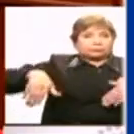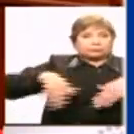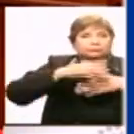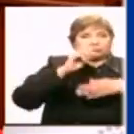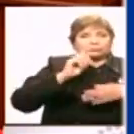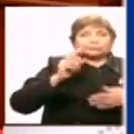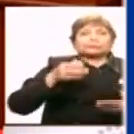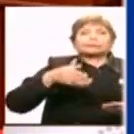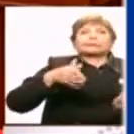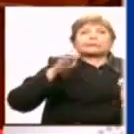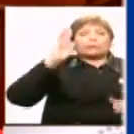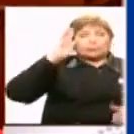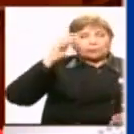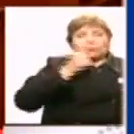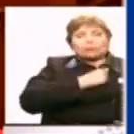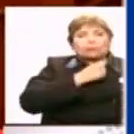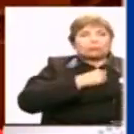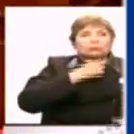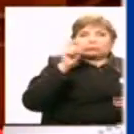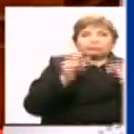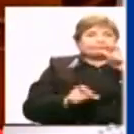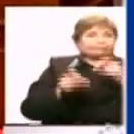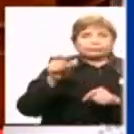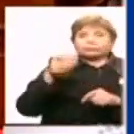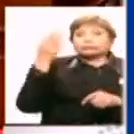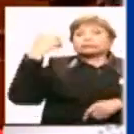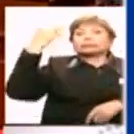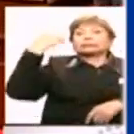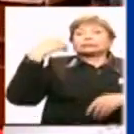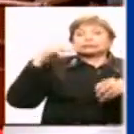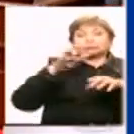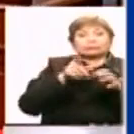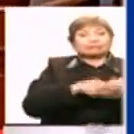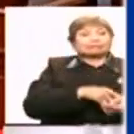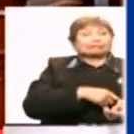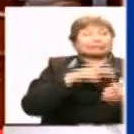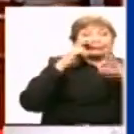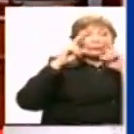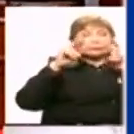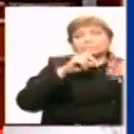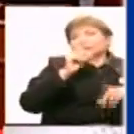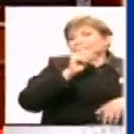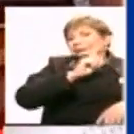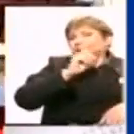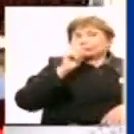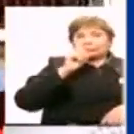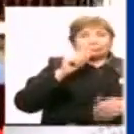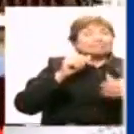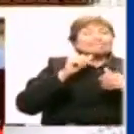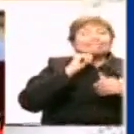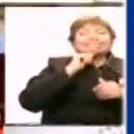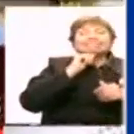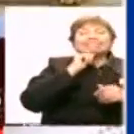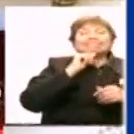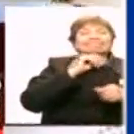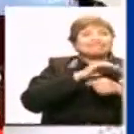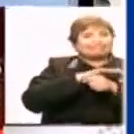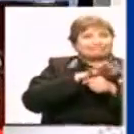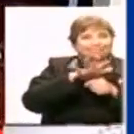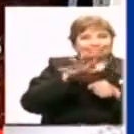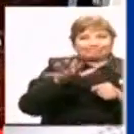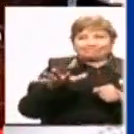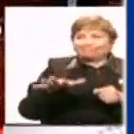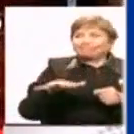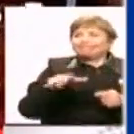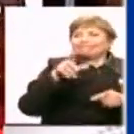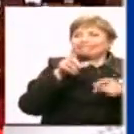enfermarse. ¿Ya? El tema de la constituyente lo he explicado y lo he precisado. Una asamblea constituyente brota de un poder constituyente.